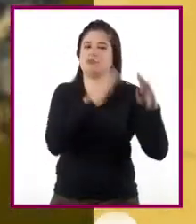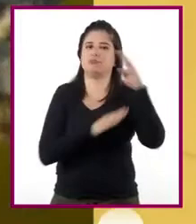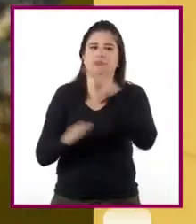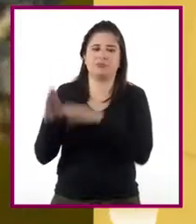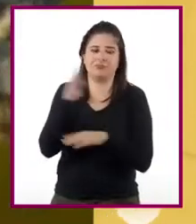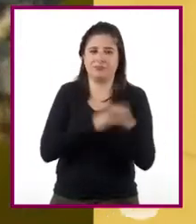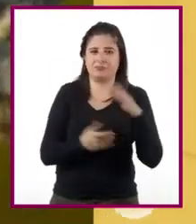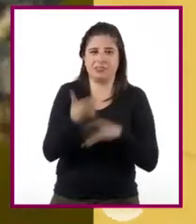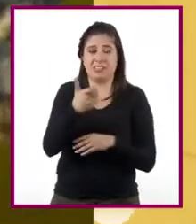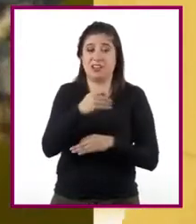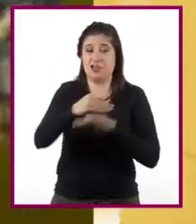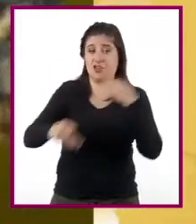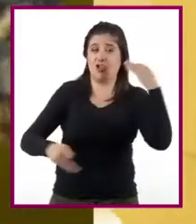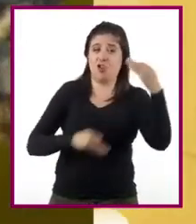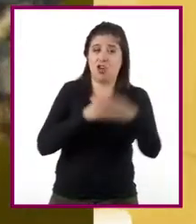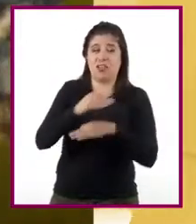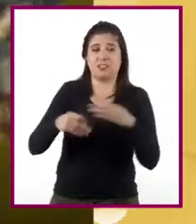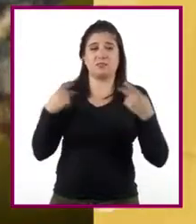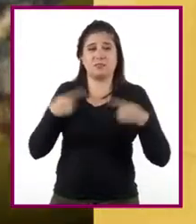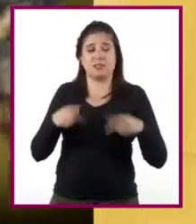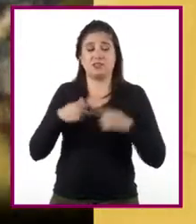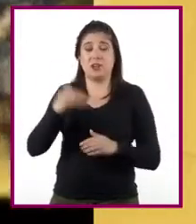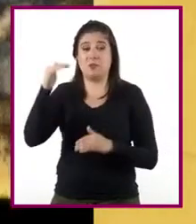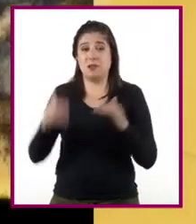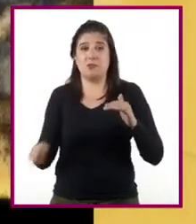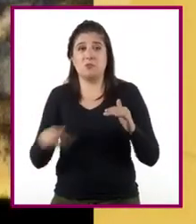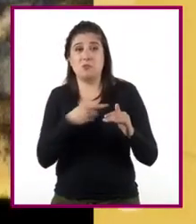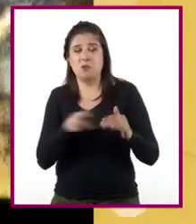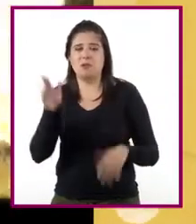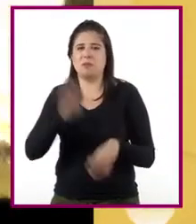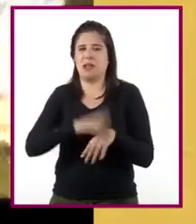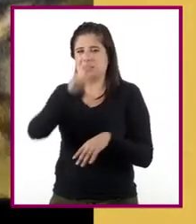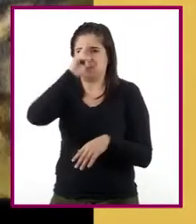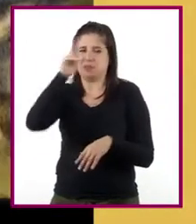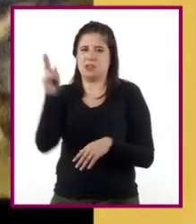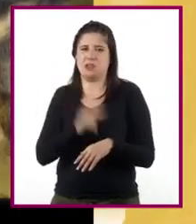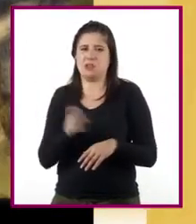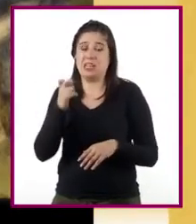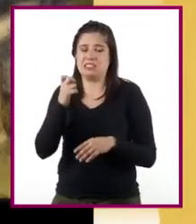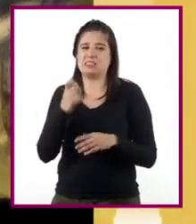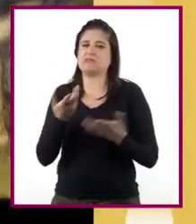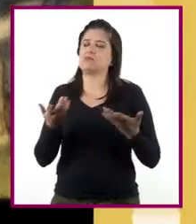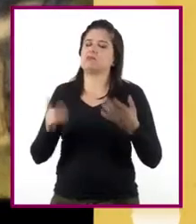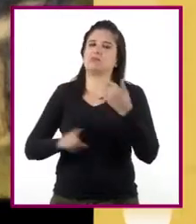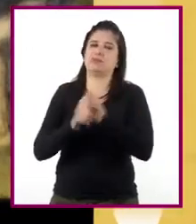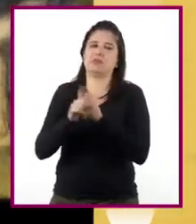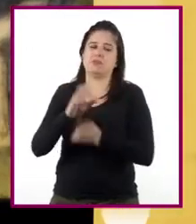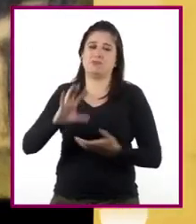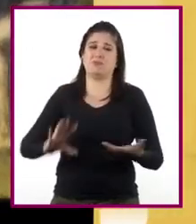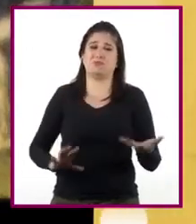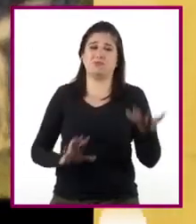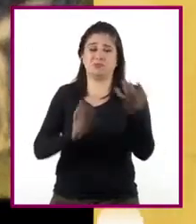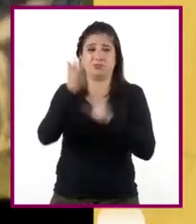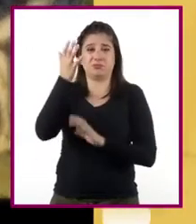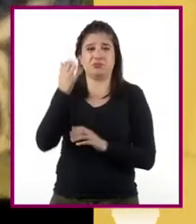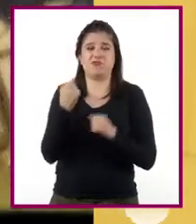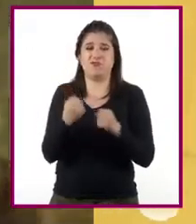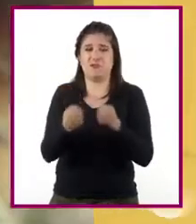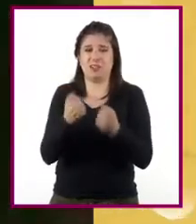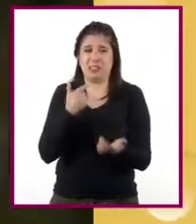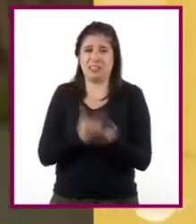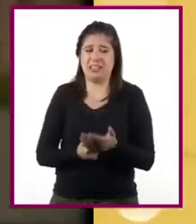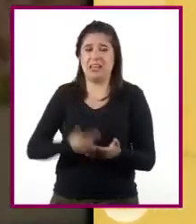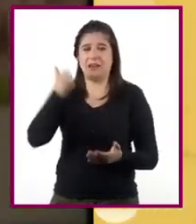que afecta a todos, en particular a los que menos tienen, y va a enfrentarse a una crisis económica muy fuerte que va a